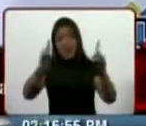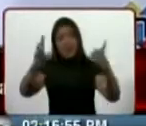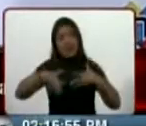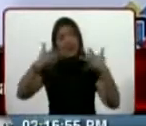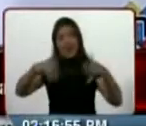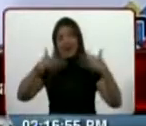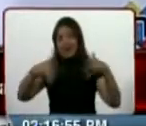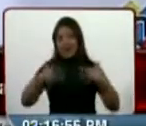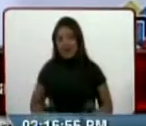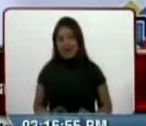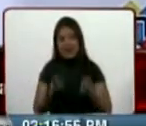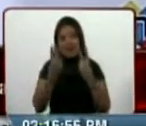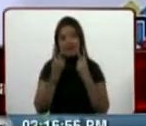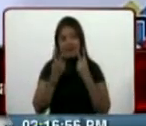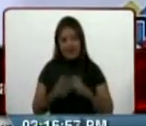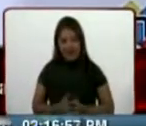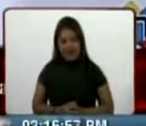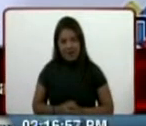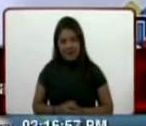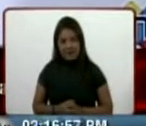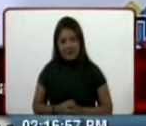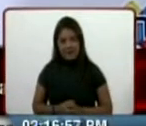vida. Y